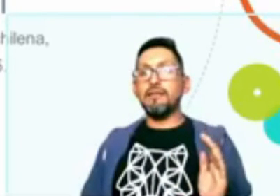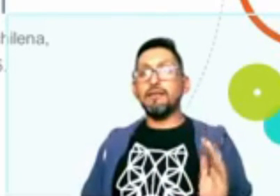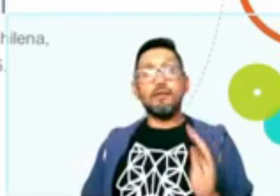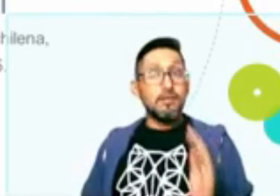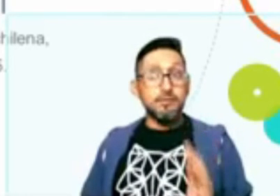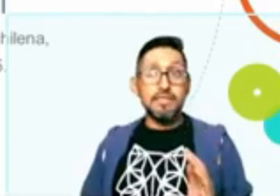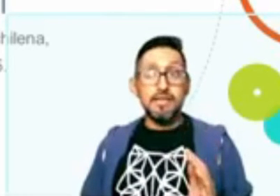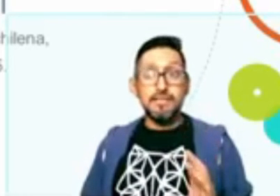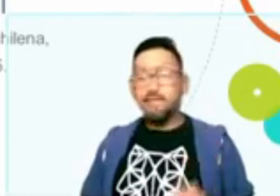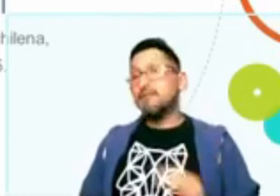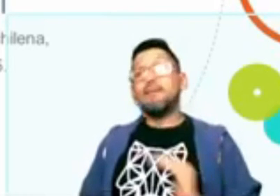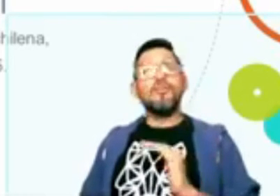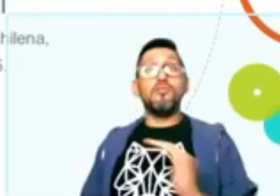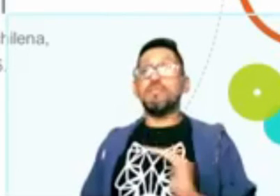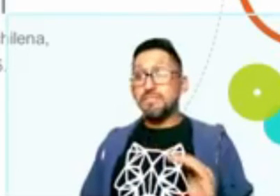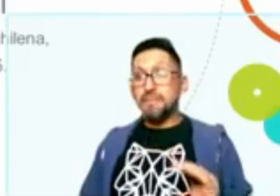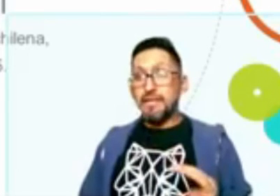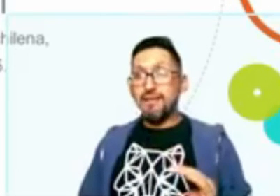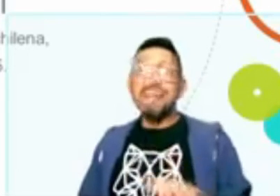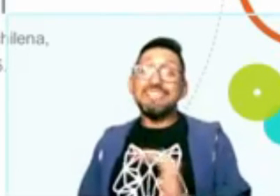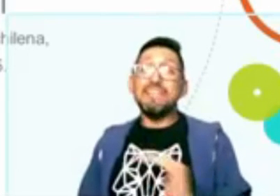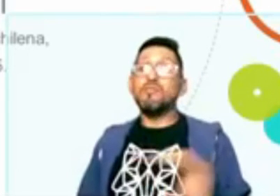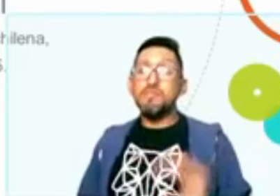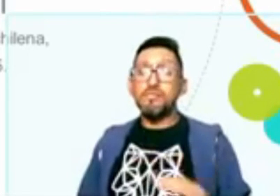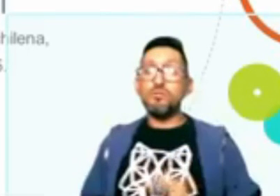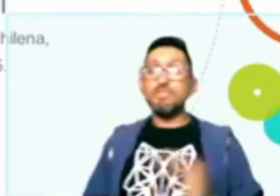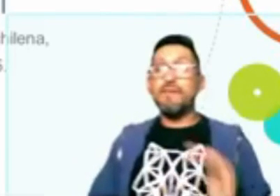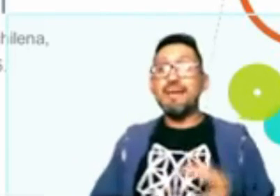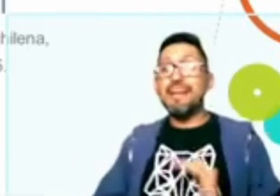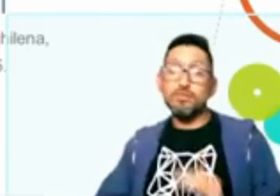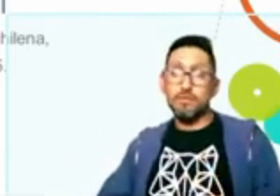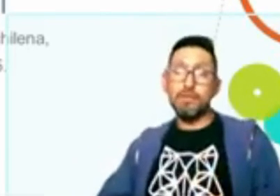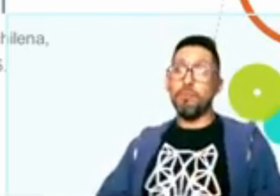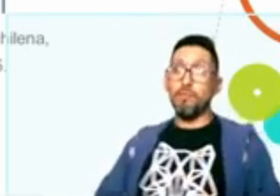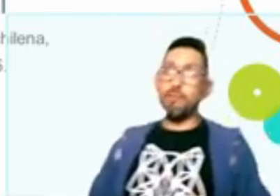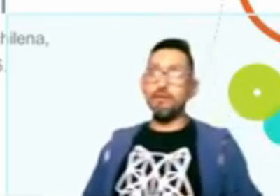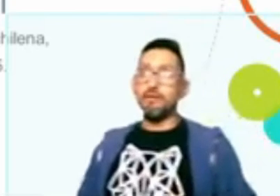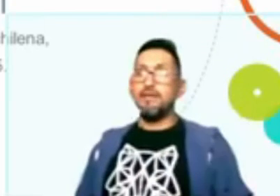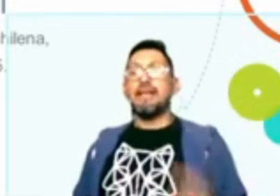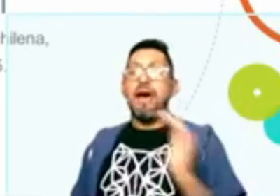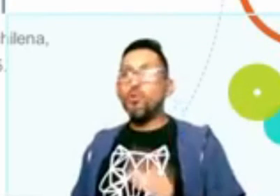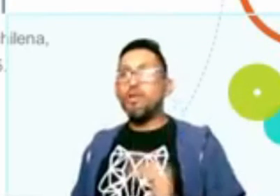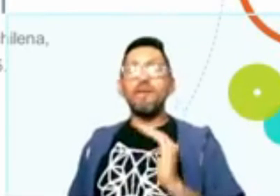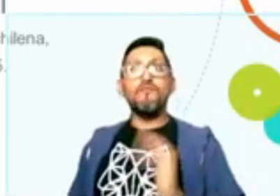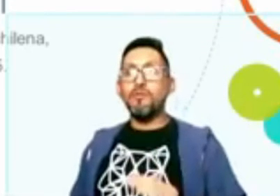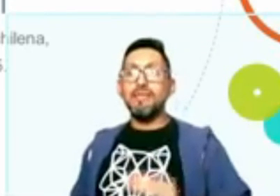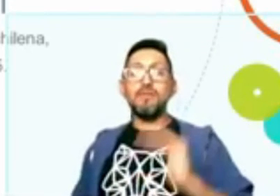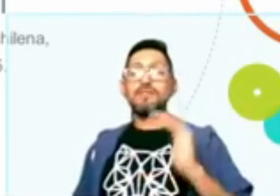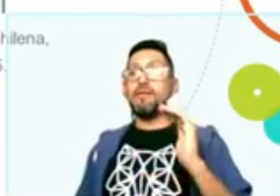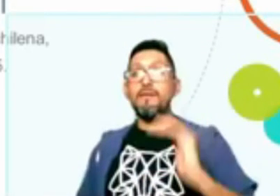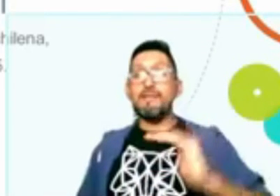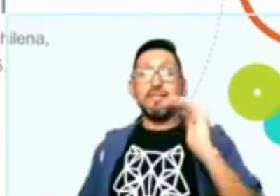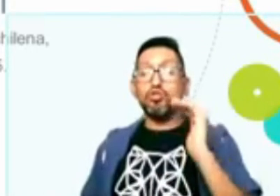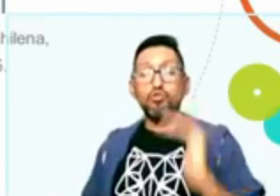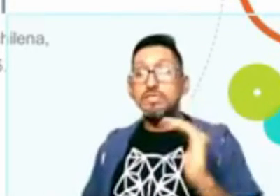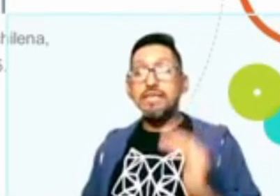tarde. Quiero decirles, no se esperen a que sean los niños los que vengan a resolver el problema. La única forma de que ellos hagan